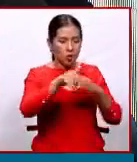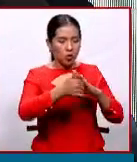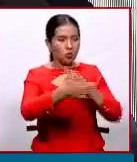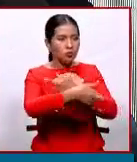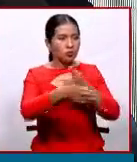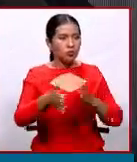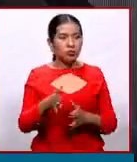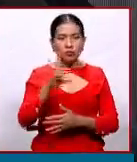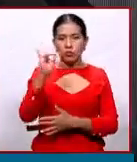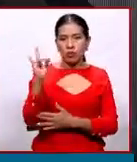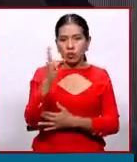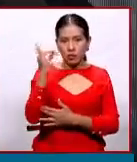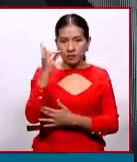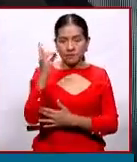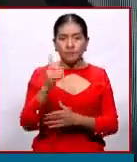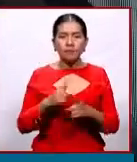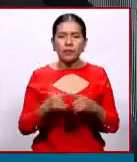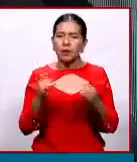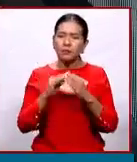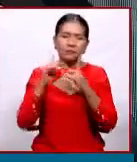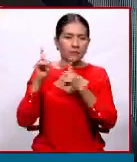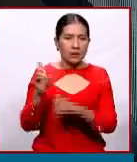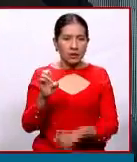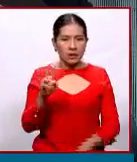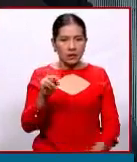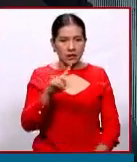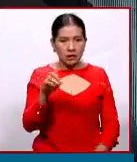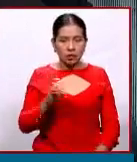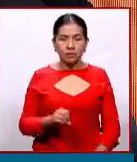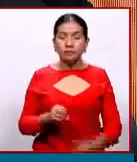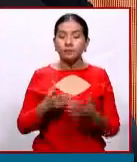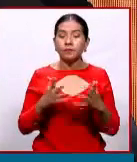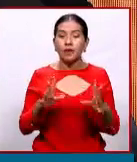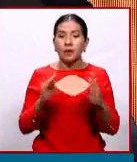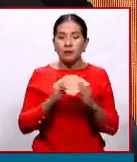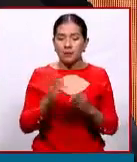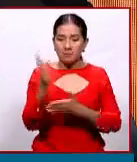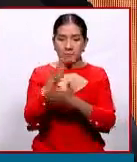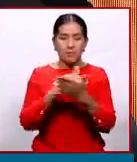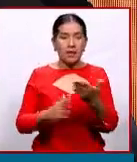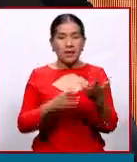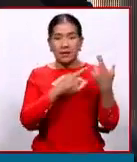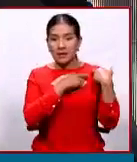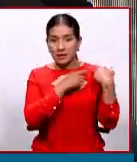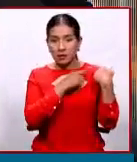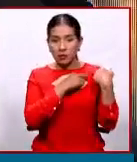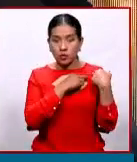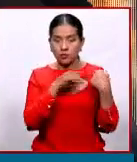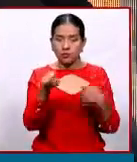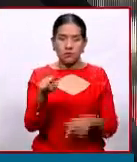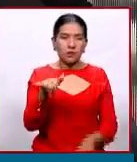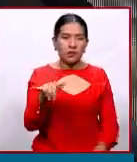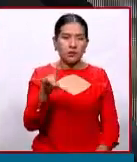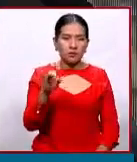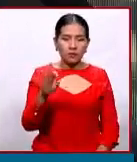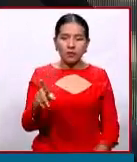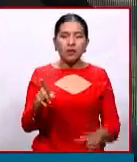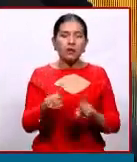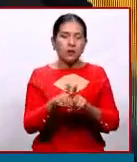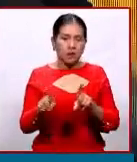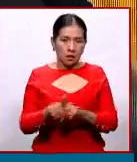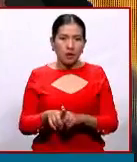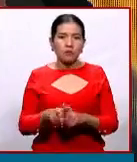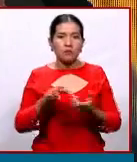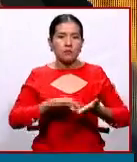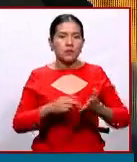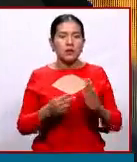boliviano. Ahora, Enzo, entendemos de que parte de las responsabilidades también desde YPFB tiene que ver